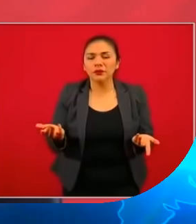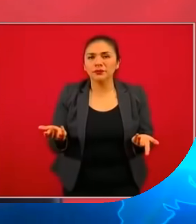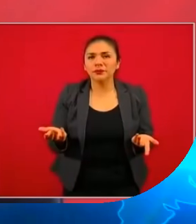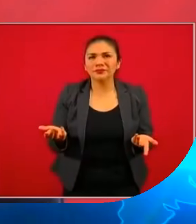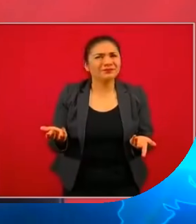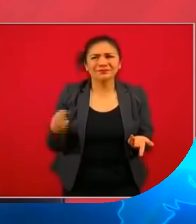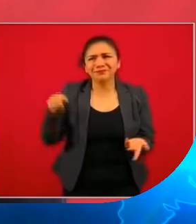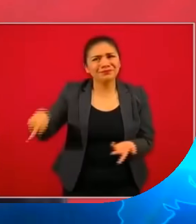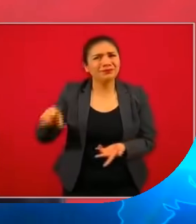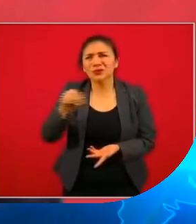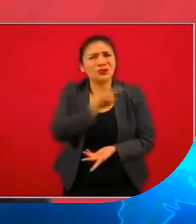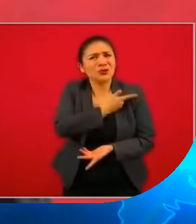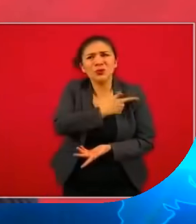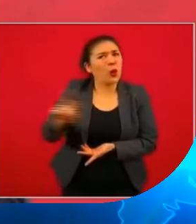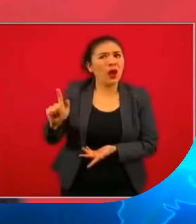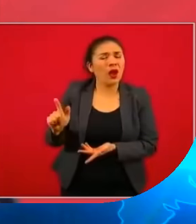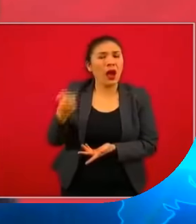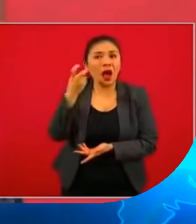No soportan el que